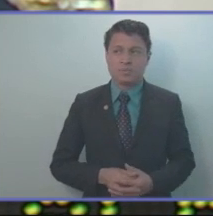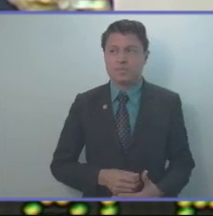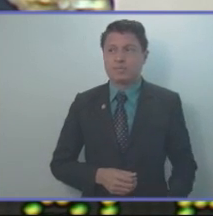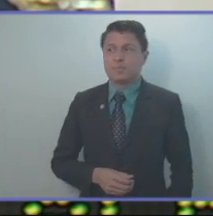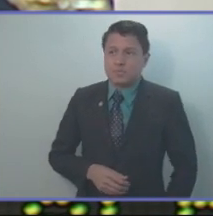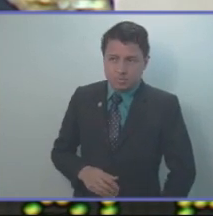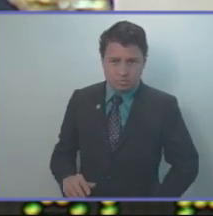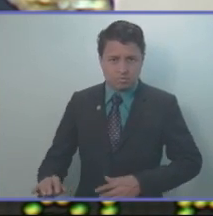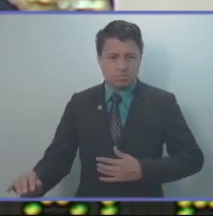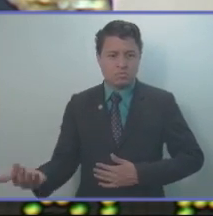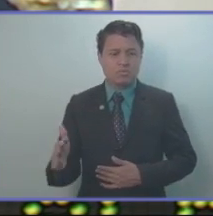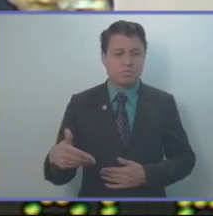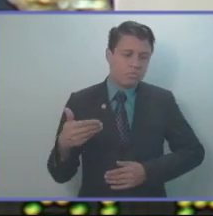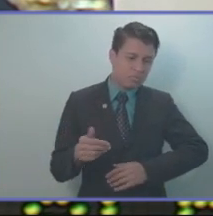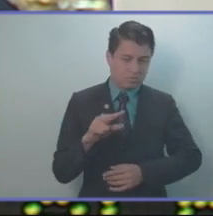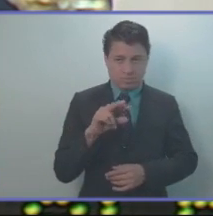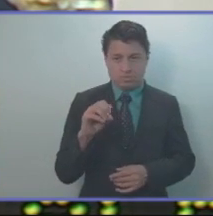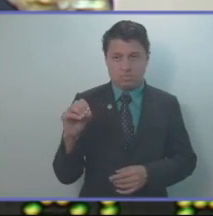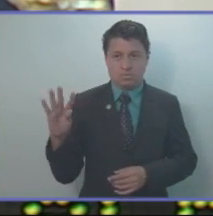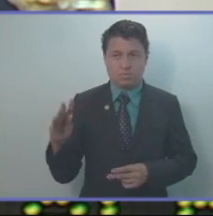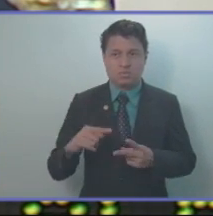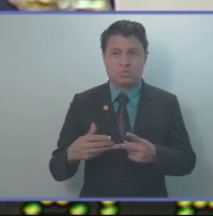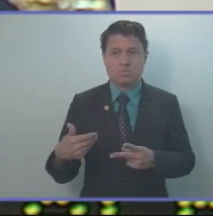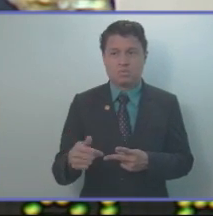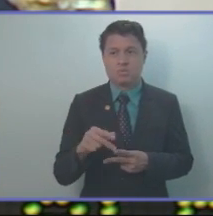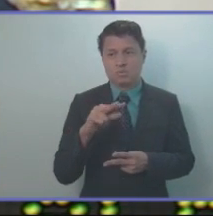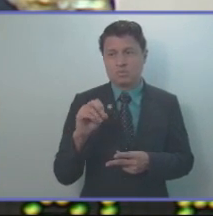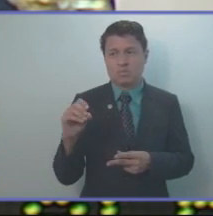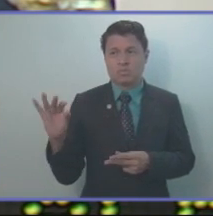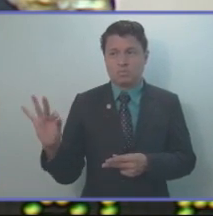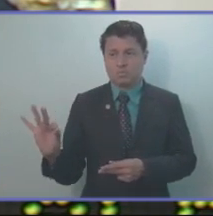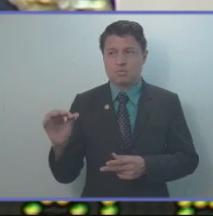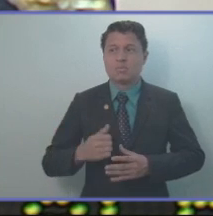entre el año 2004 y 2009